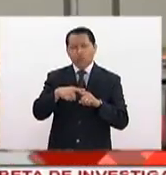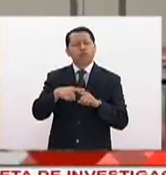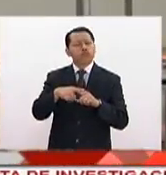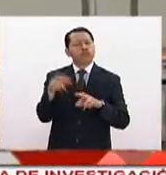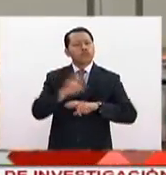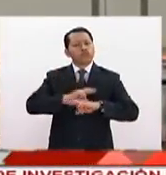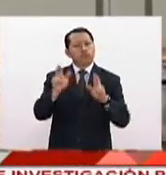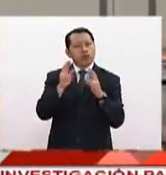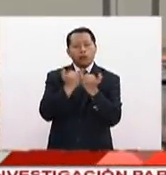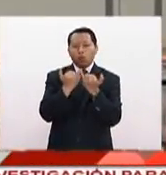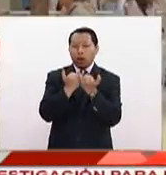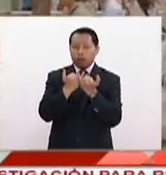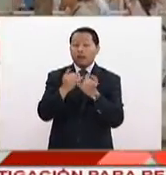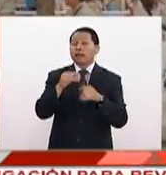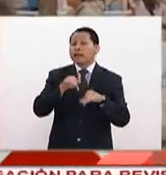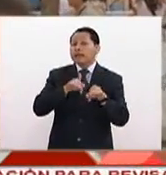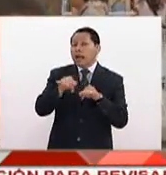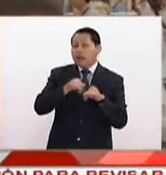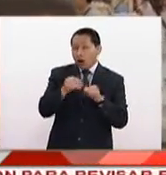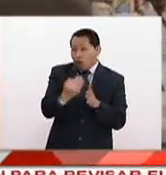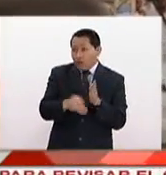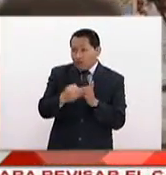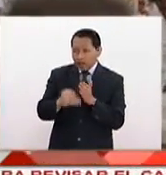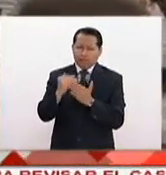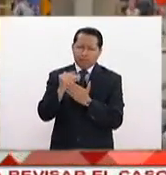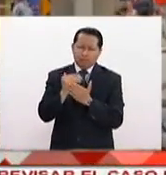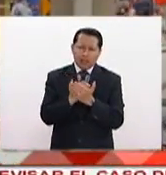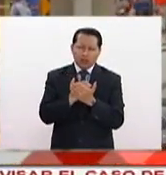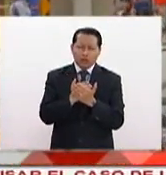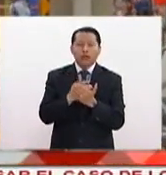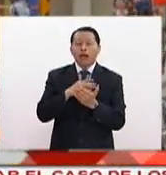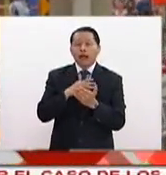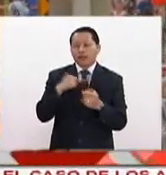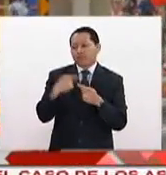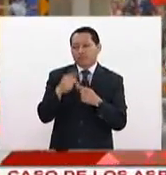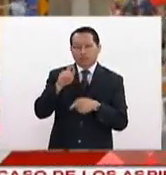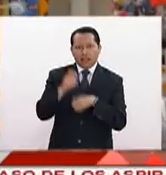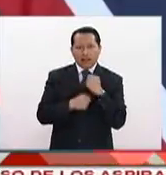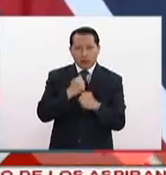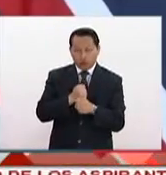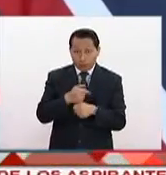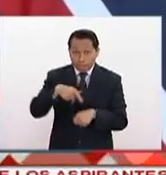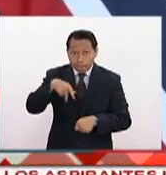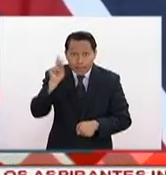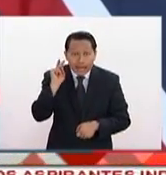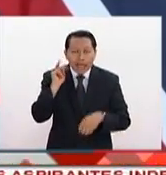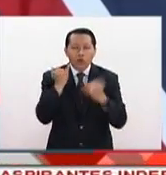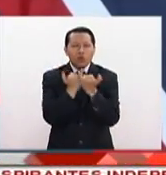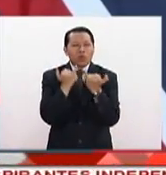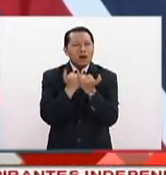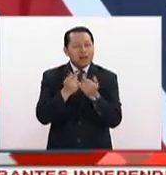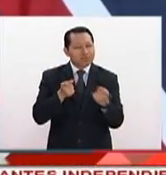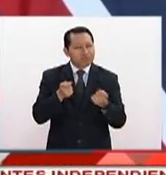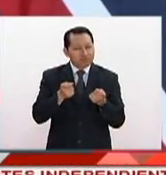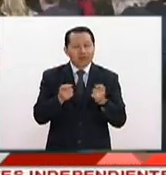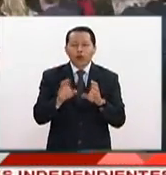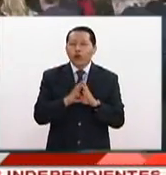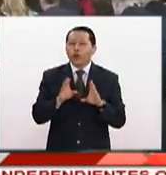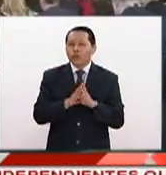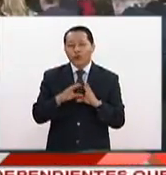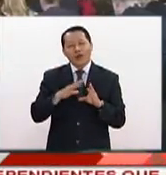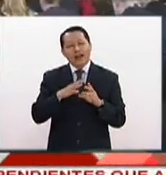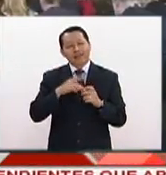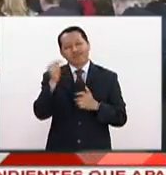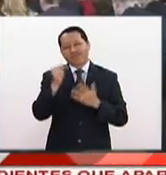desempleo está en uno de sus niveles más bajos en 2 décadas. Sin embargo, su mandato también ha estado rodeado de